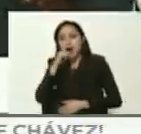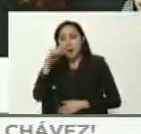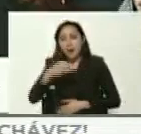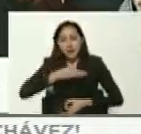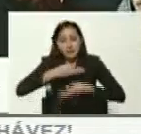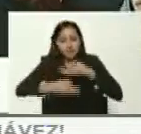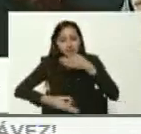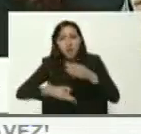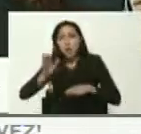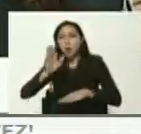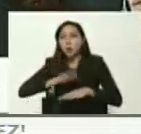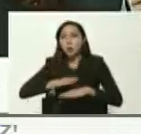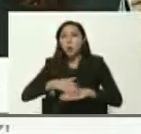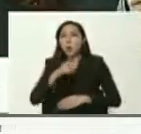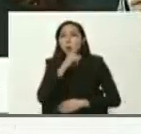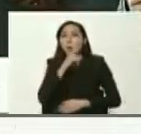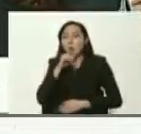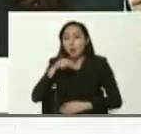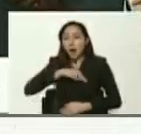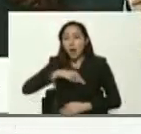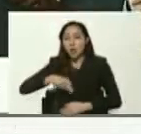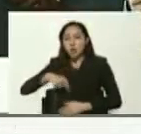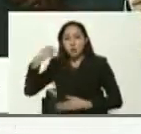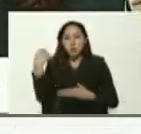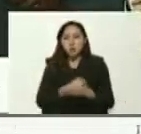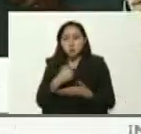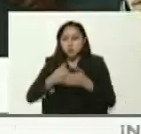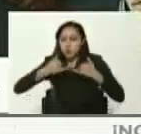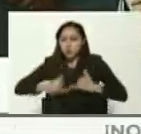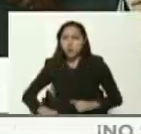el por qué el nombre de nosotros, hijas guerreras de Maduro.